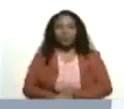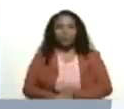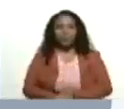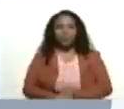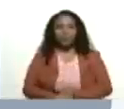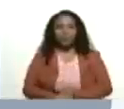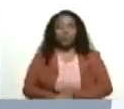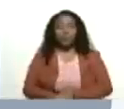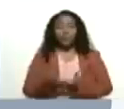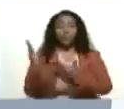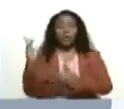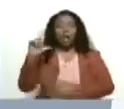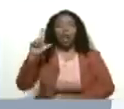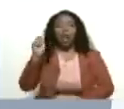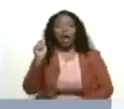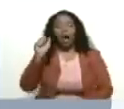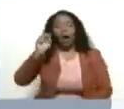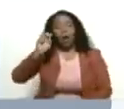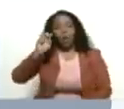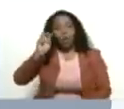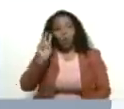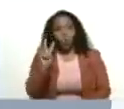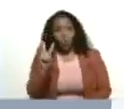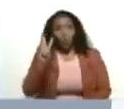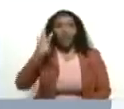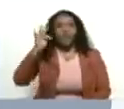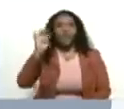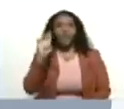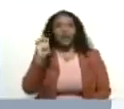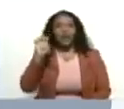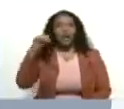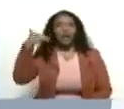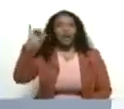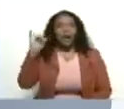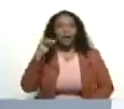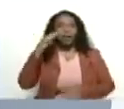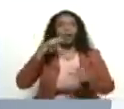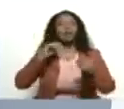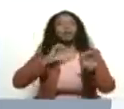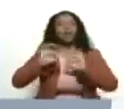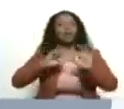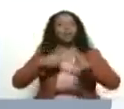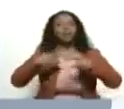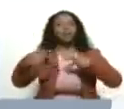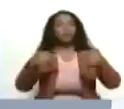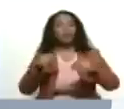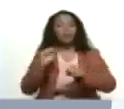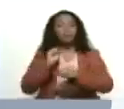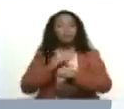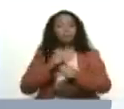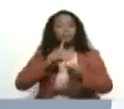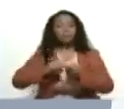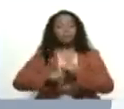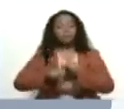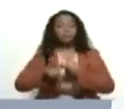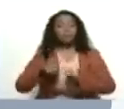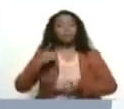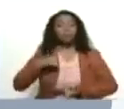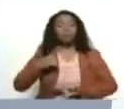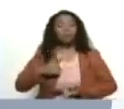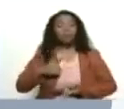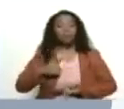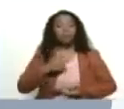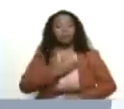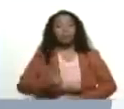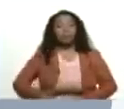El Lawfare contra Venezuela, el foro que se desarrolla en el Teatro Teresa Carreño, y también más temprano la esposa del diplomático y